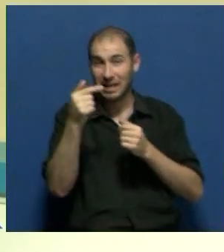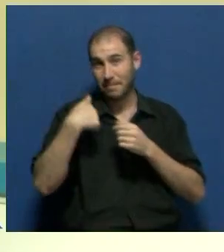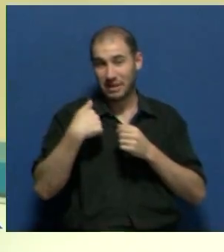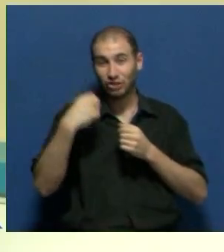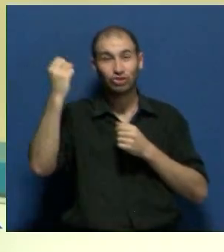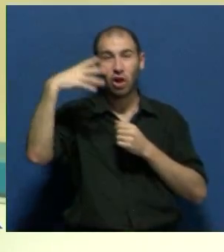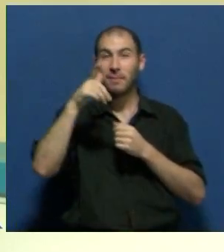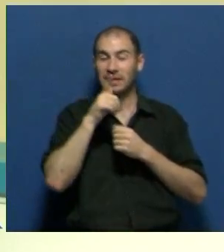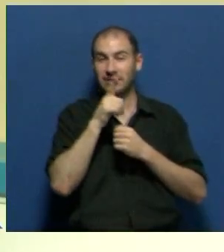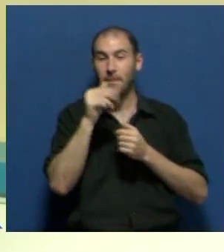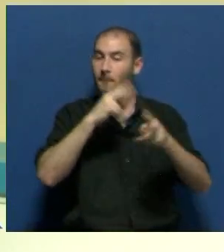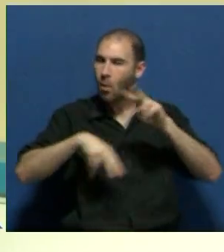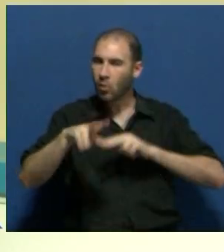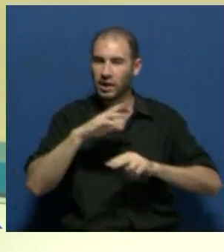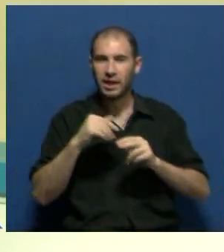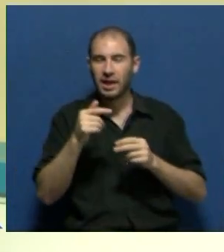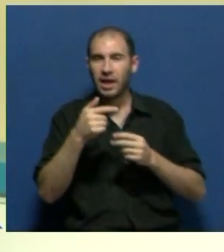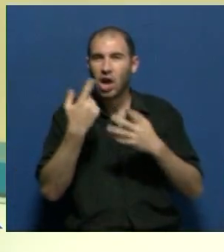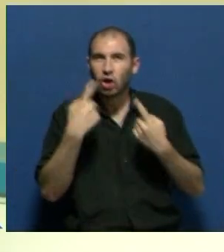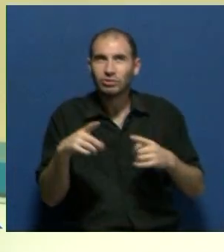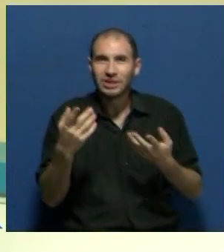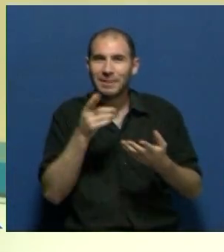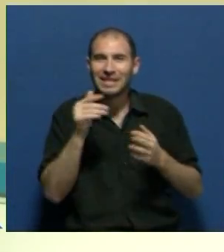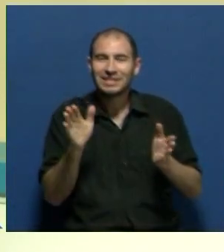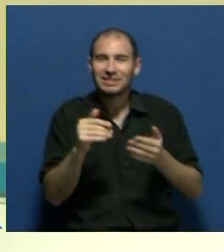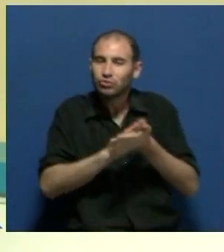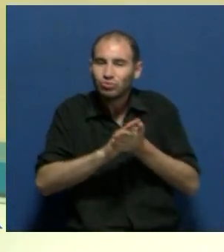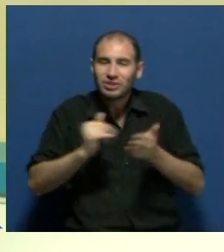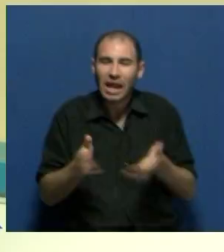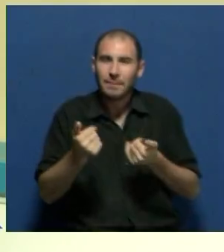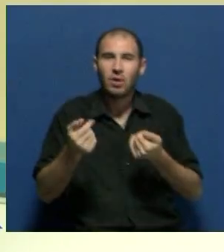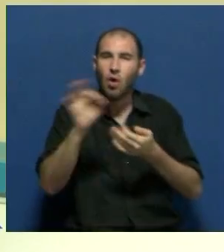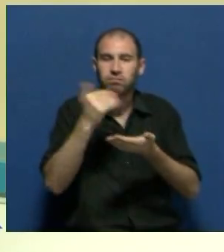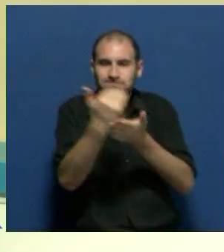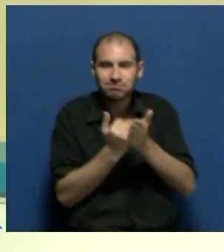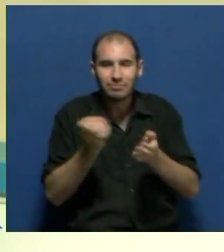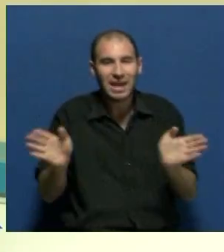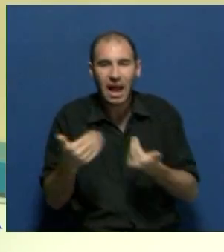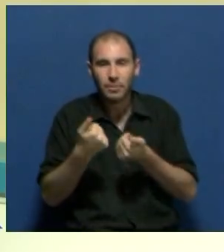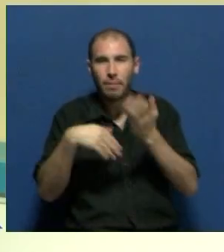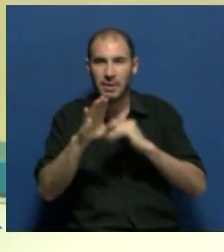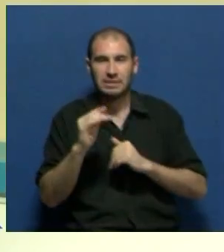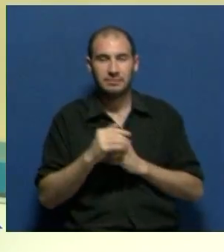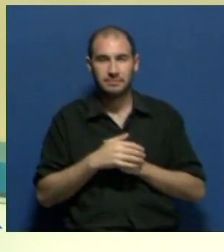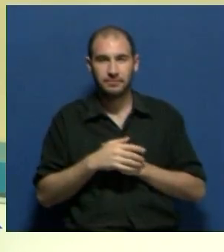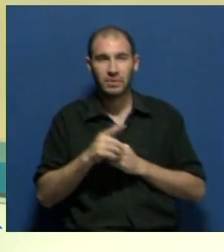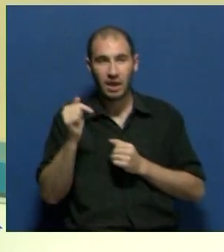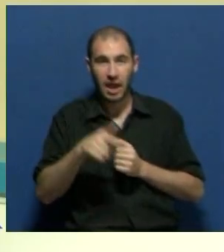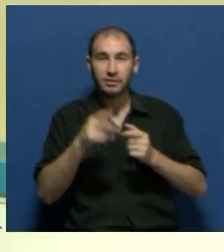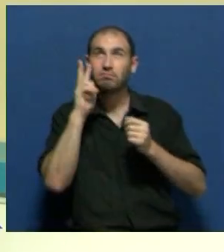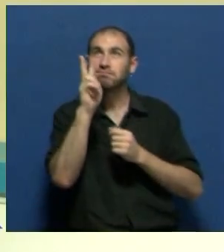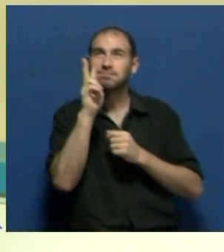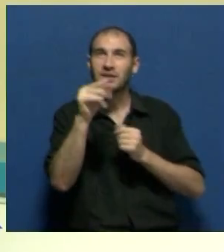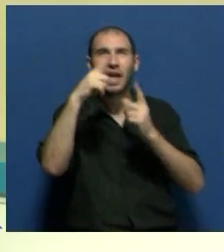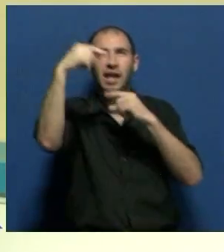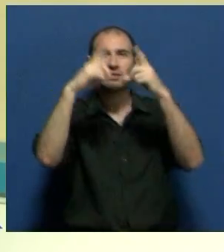nuestra, verdaderamente buscaron algo más que sea más rápido de resolver o tener resultados. Claro. Eso fue observar